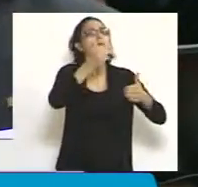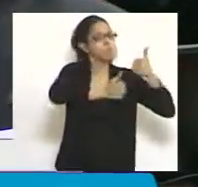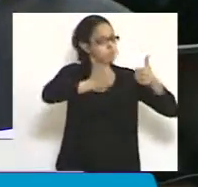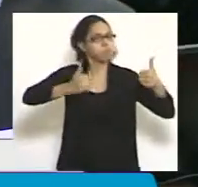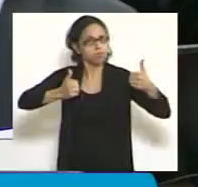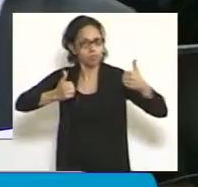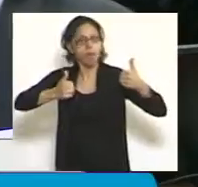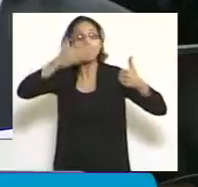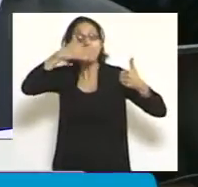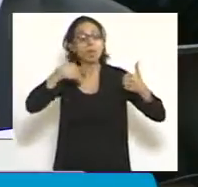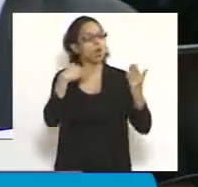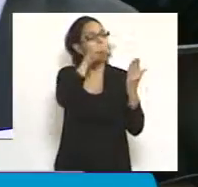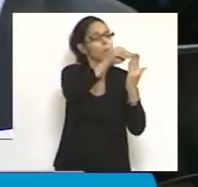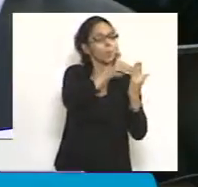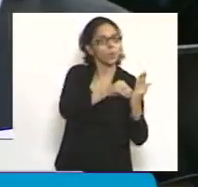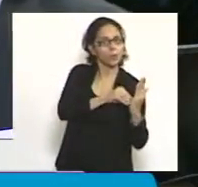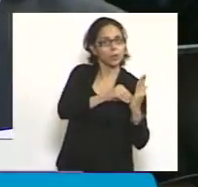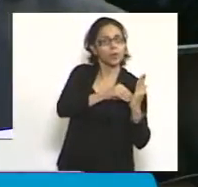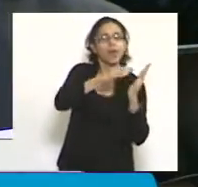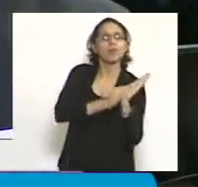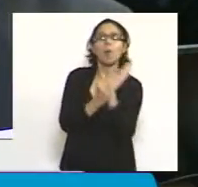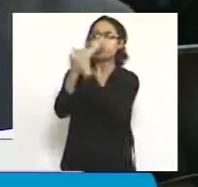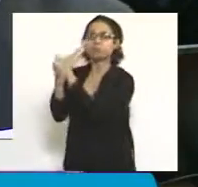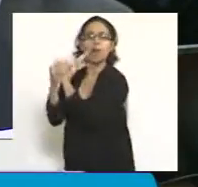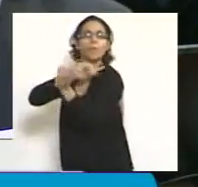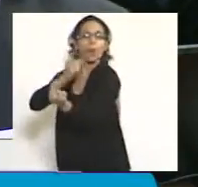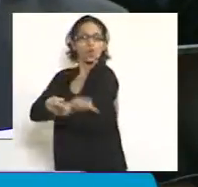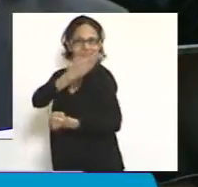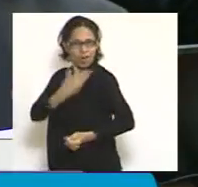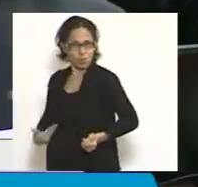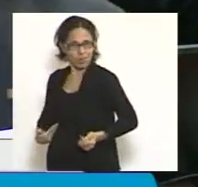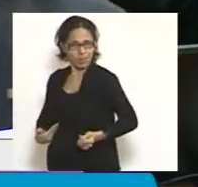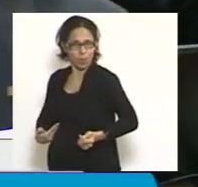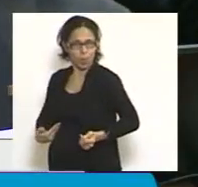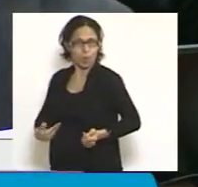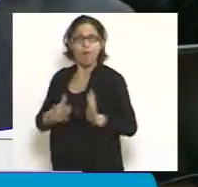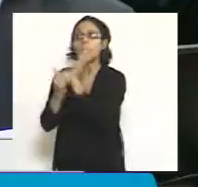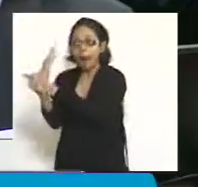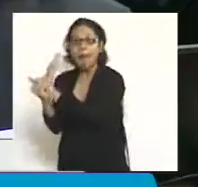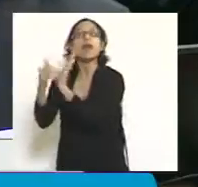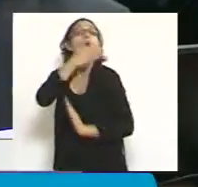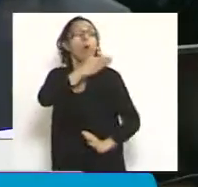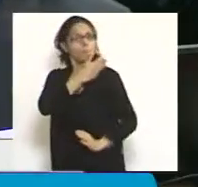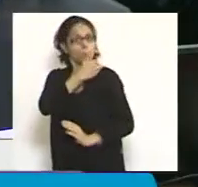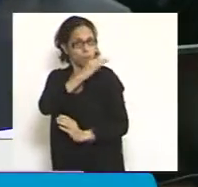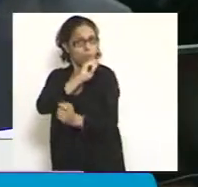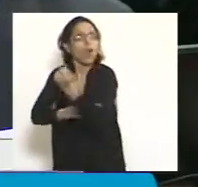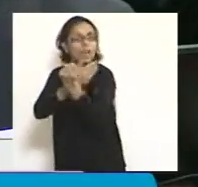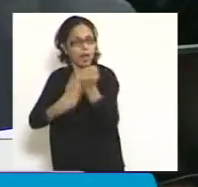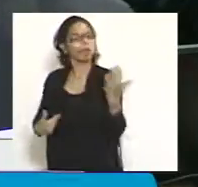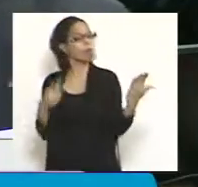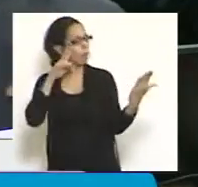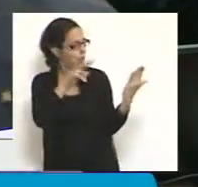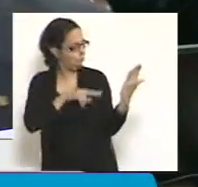terna al Poder Ejecutivo, que es una terna vinculante, y de ahí el Poder Ejecutivo elige a uno de esta terna